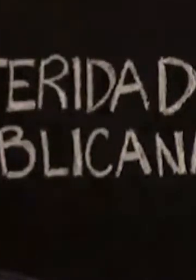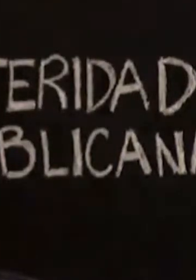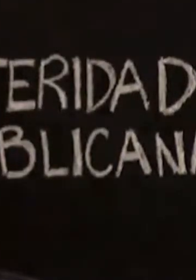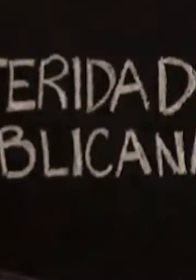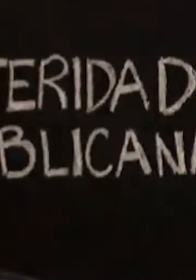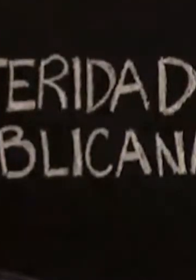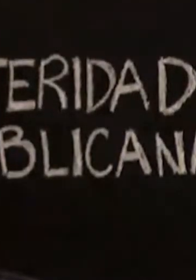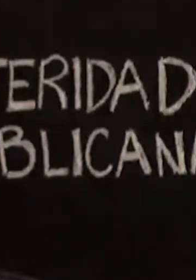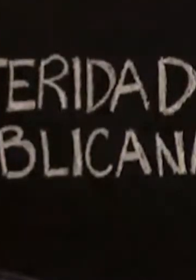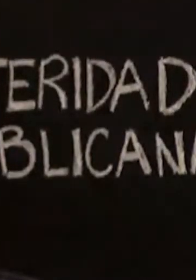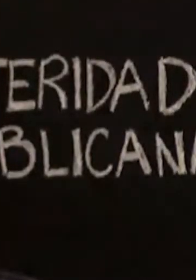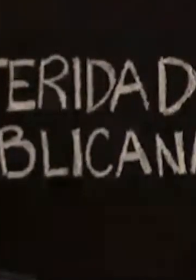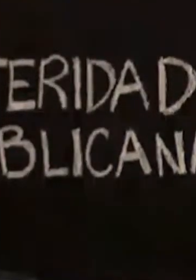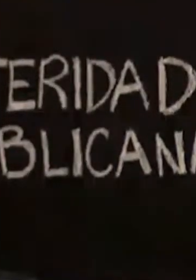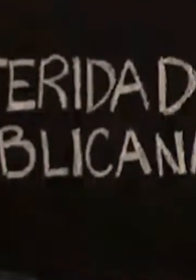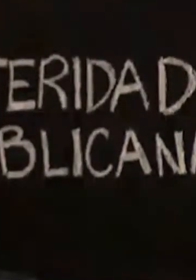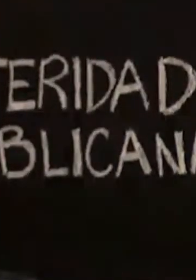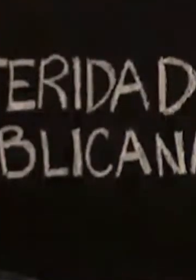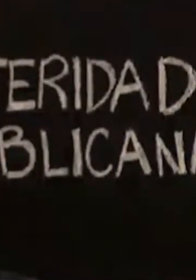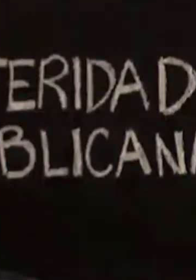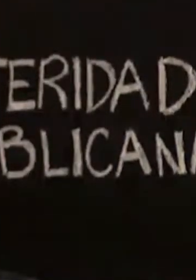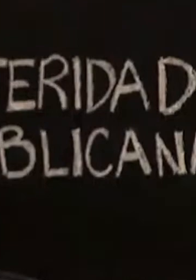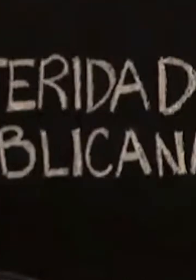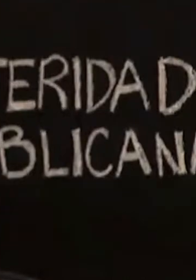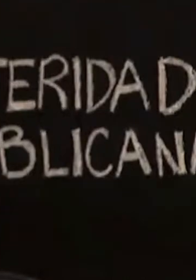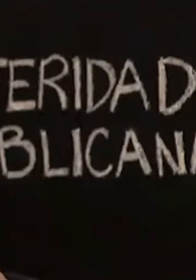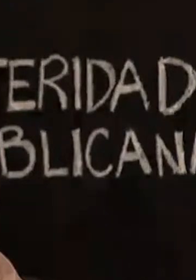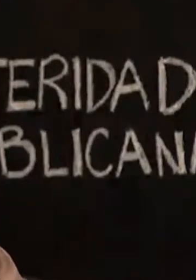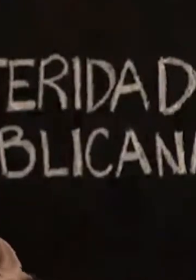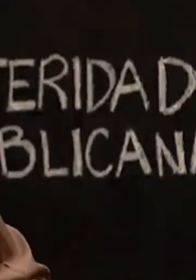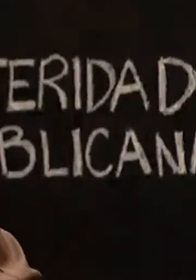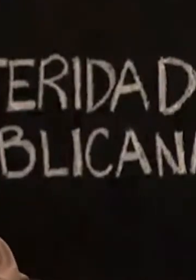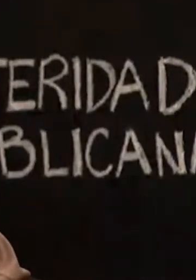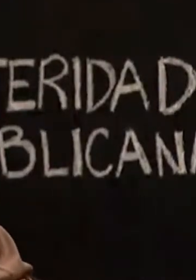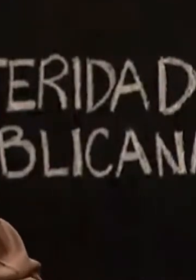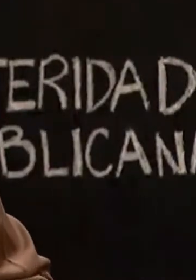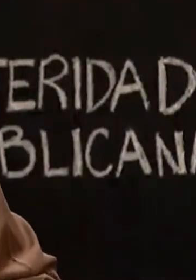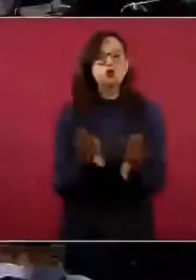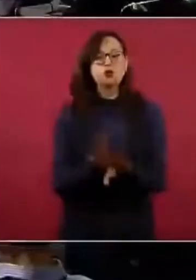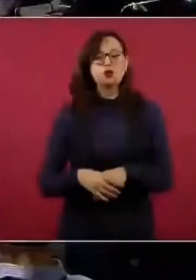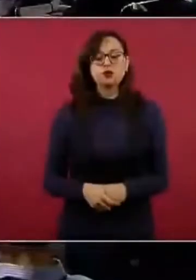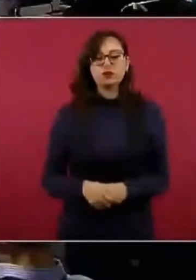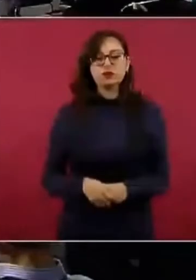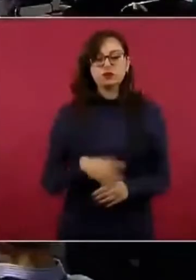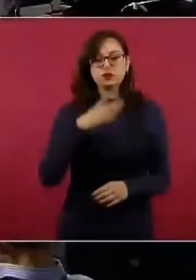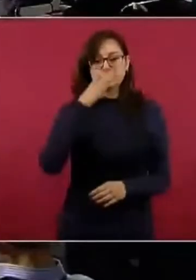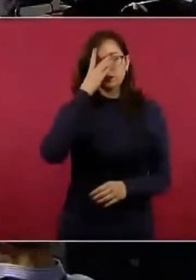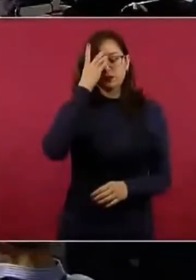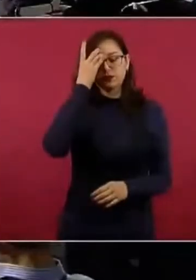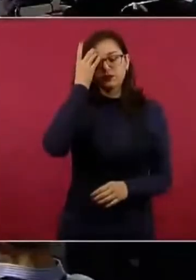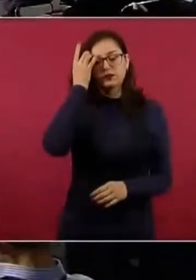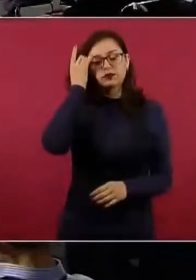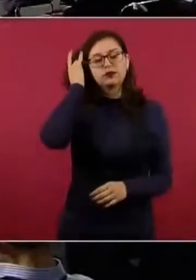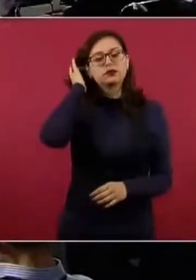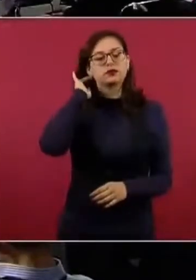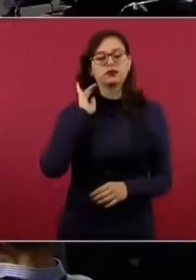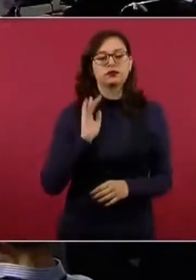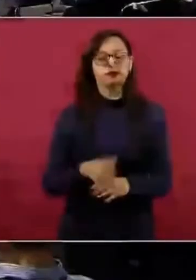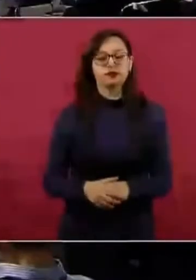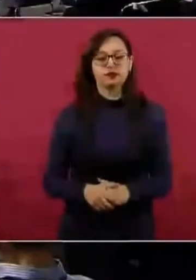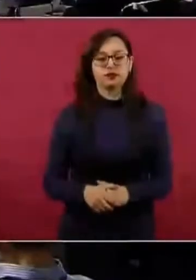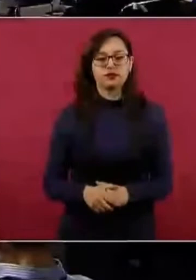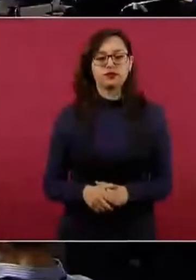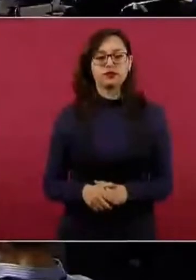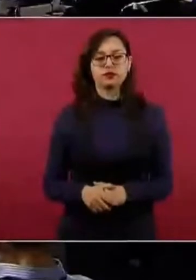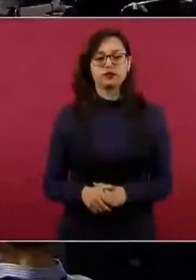lado pues ahora sí que inversión no hay de otra para el desarrollo de centroamérica mejor un día antes del